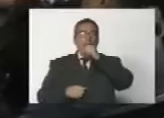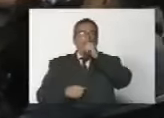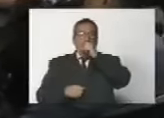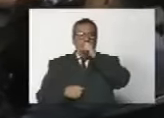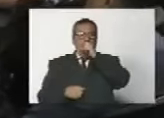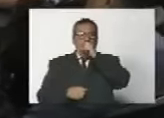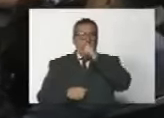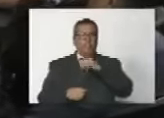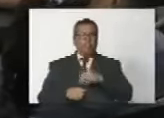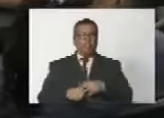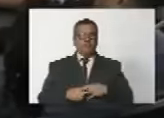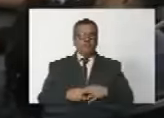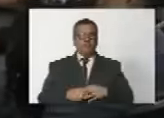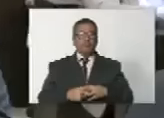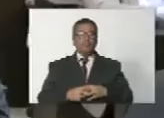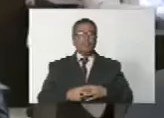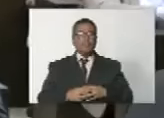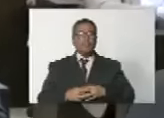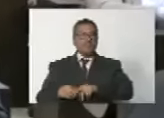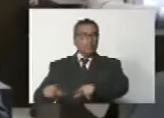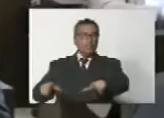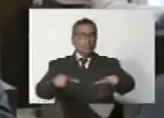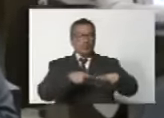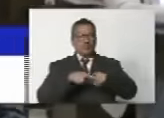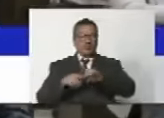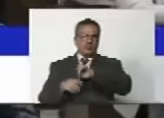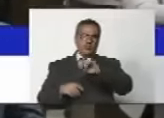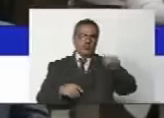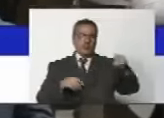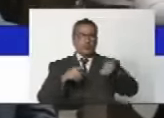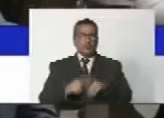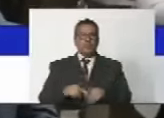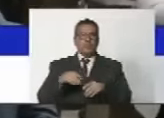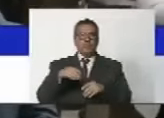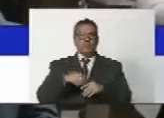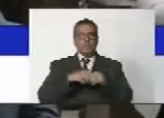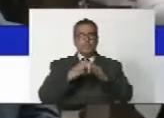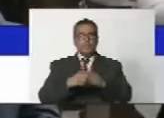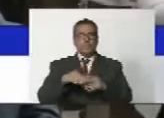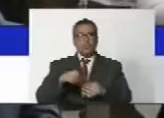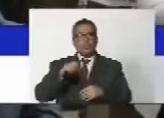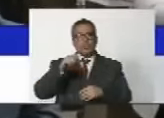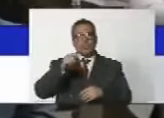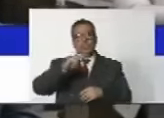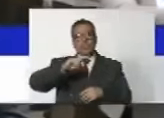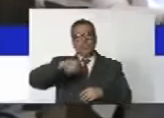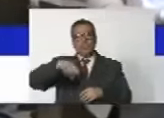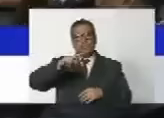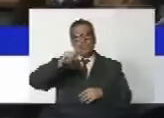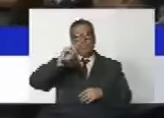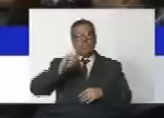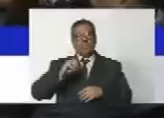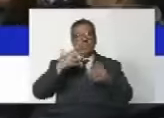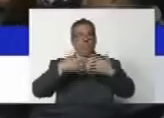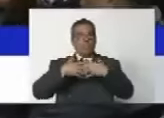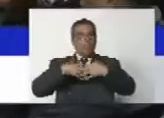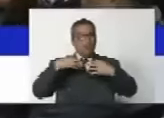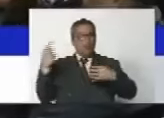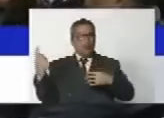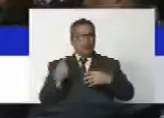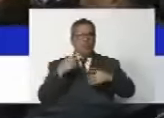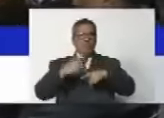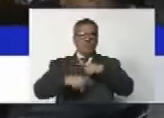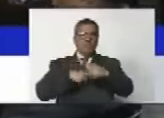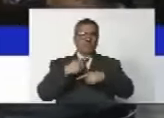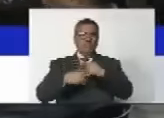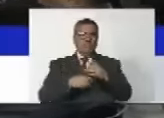en la zona occidental, en La Ceiba y en Tomoporo. Esta empresa ha venido